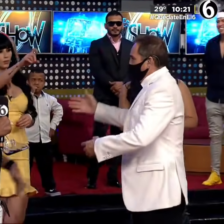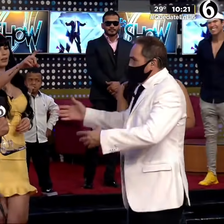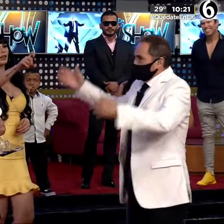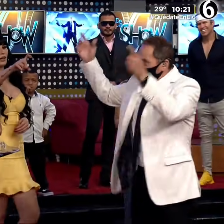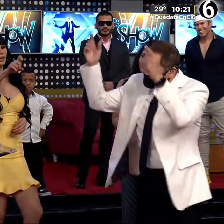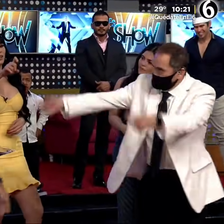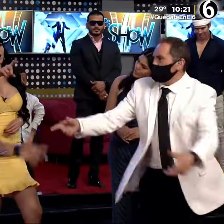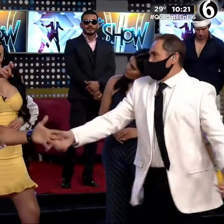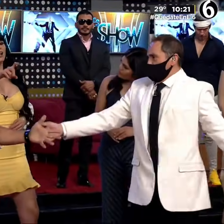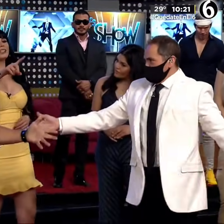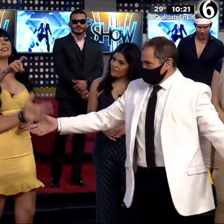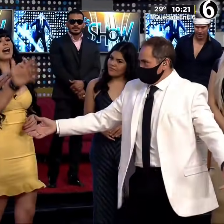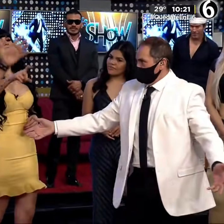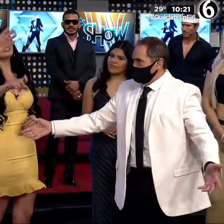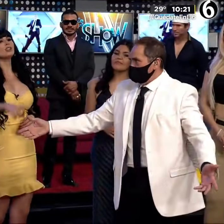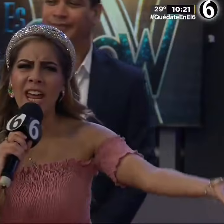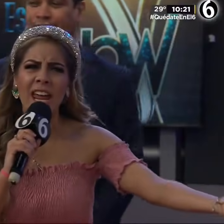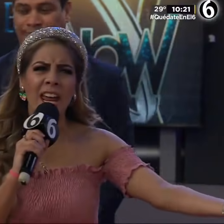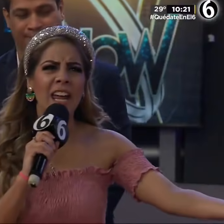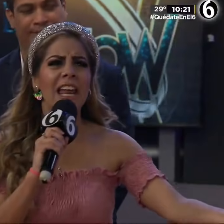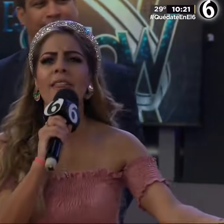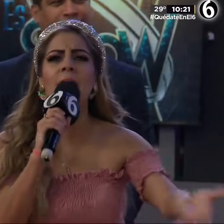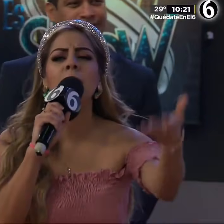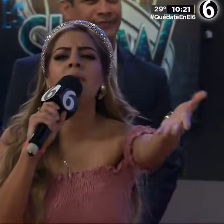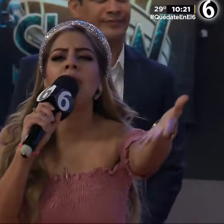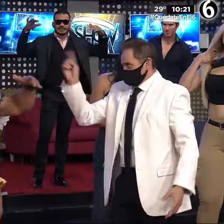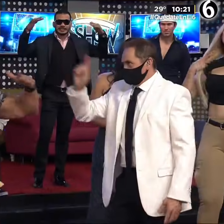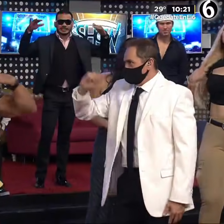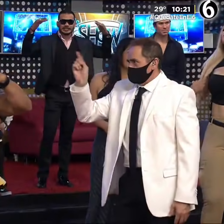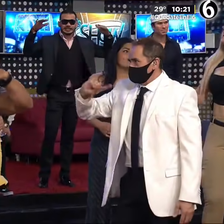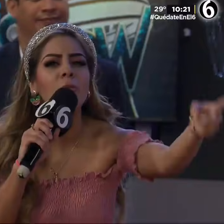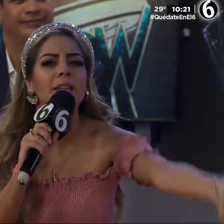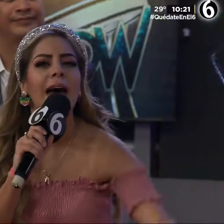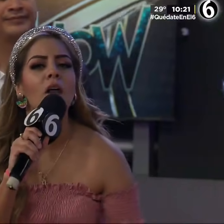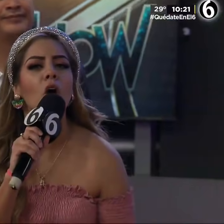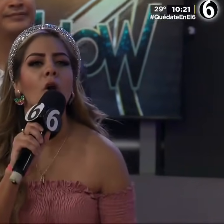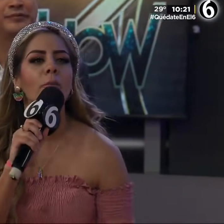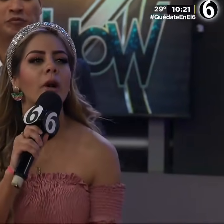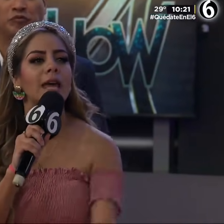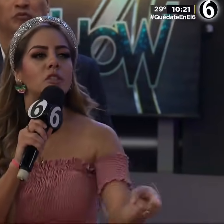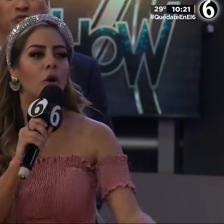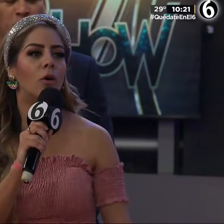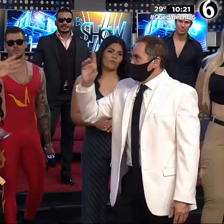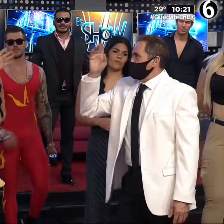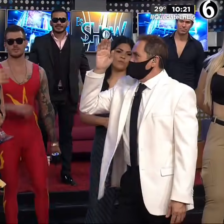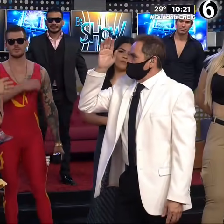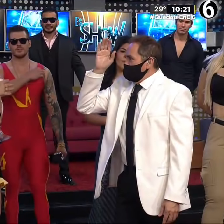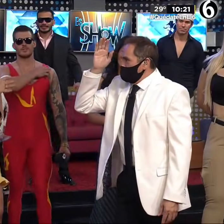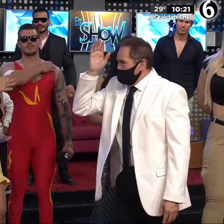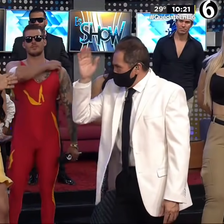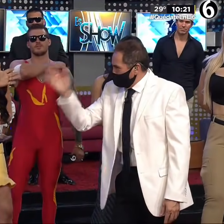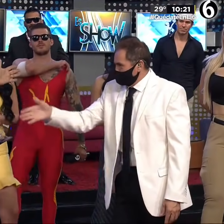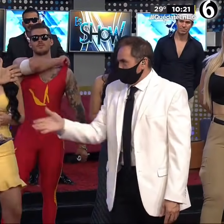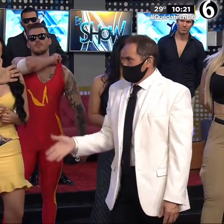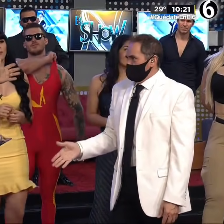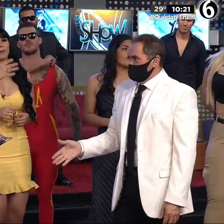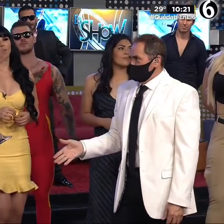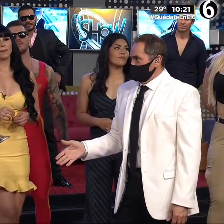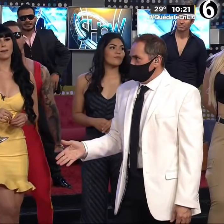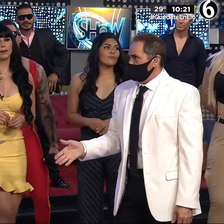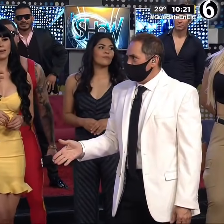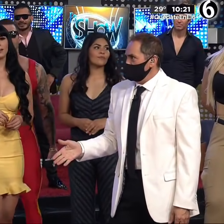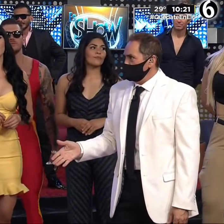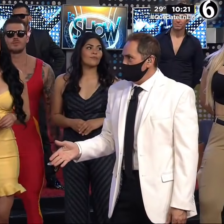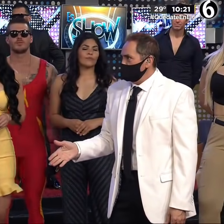que todos son de su condición. ¡Sí! Le da envidia porque a él no lo invitaron. Por eso. Eres un tipo mal pensado.